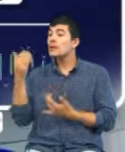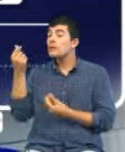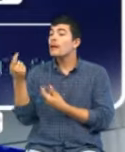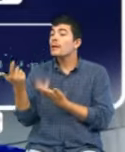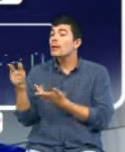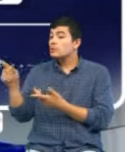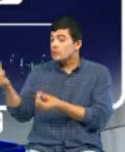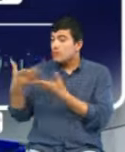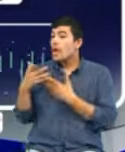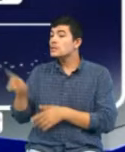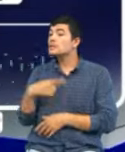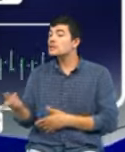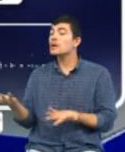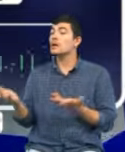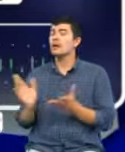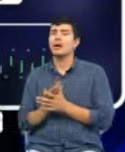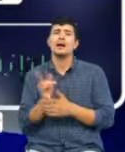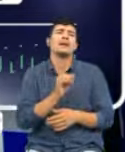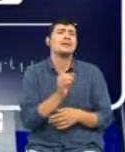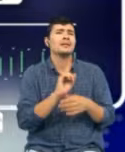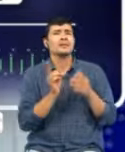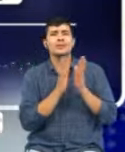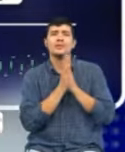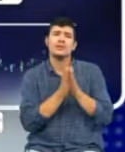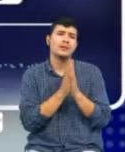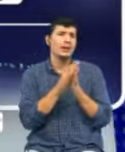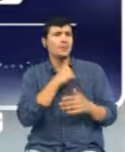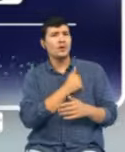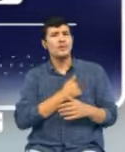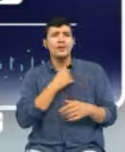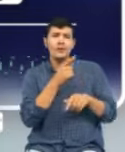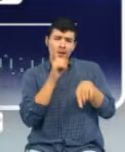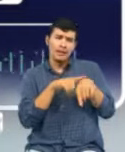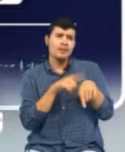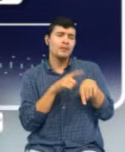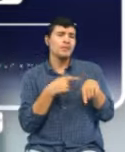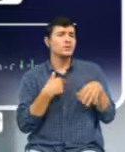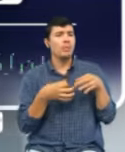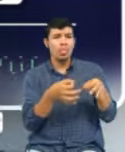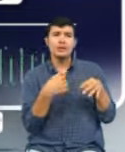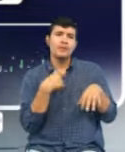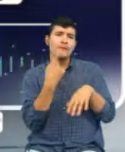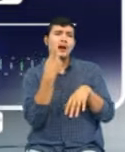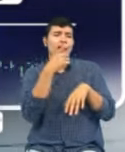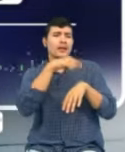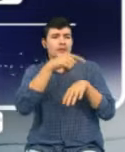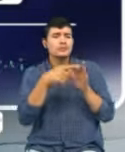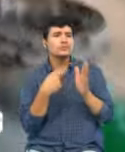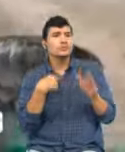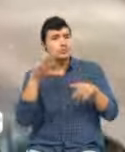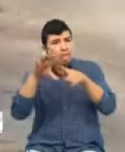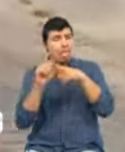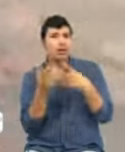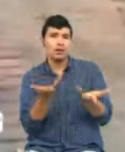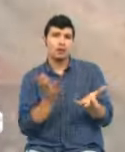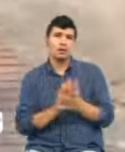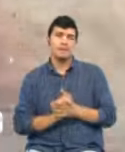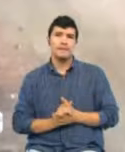me la va a traer s o no ay no Señor por favor un poquito de espera que no tengo to plata se la estoy consiguiendo